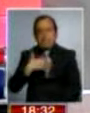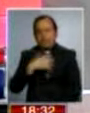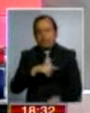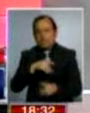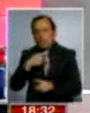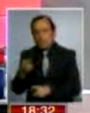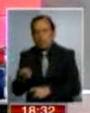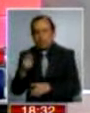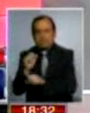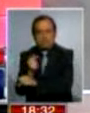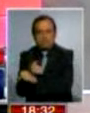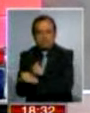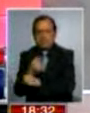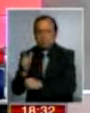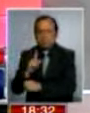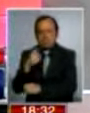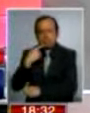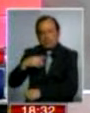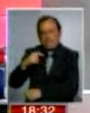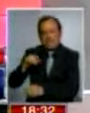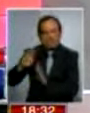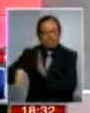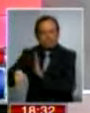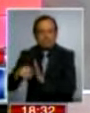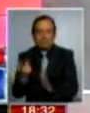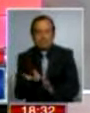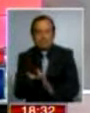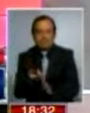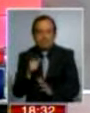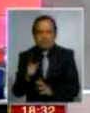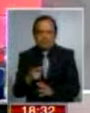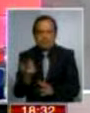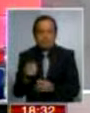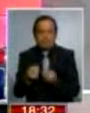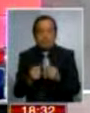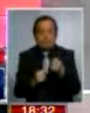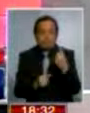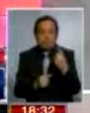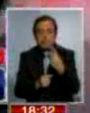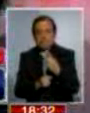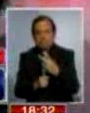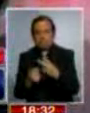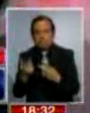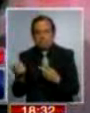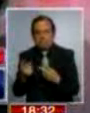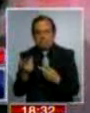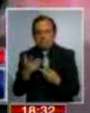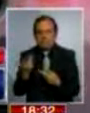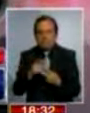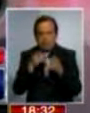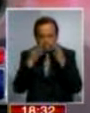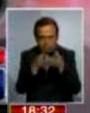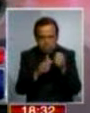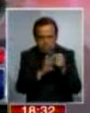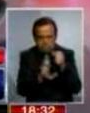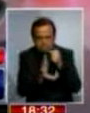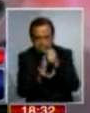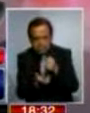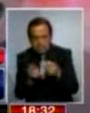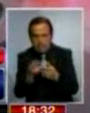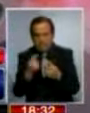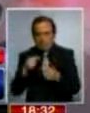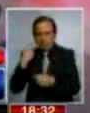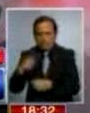por sobre los presos, por sobre los reclusos, y en esas consecuencias parece que hay gente de primera y segunda categoría. Entonces, no se destinan los recursos necesarios para el